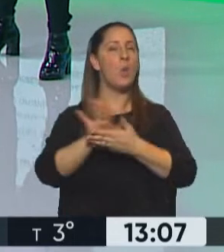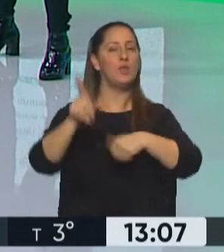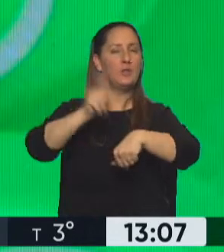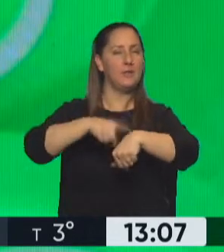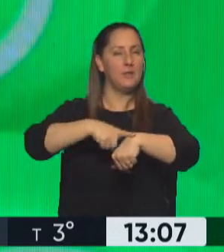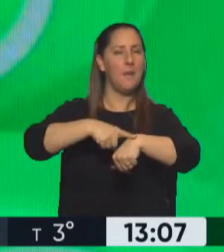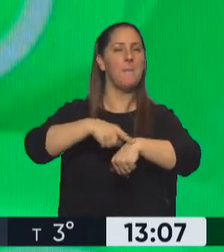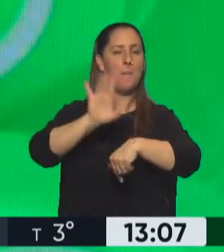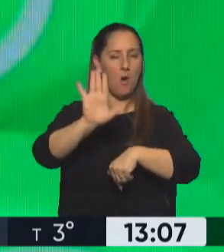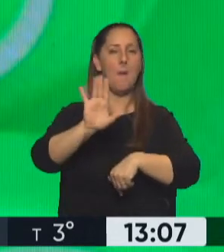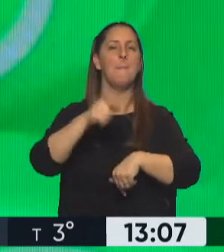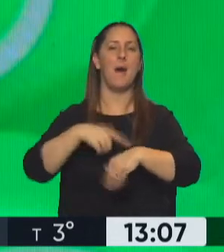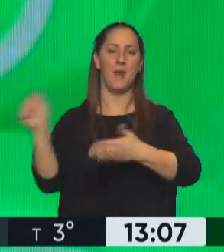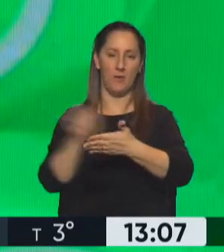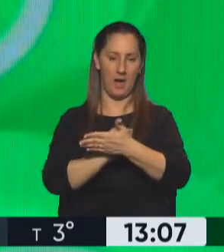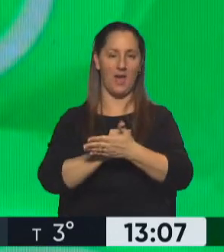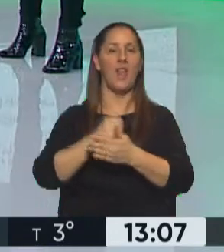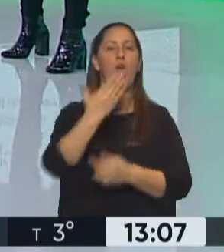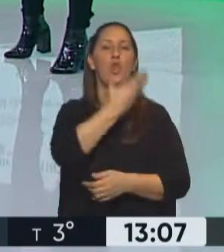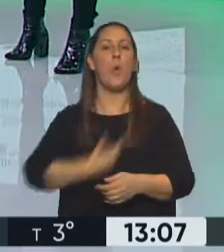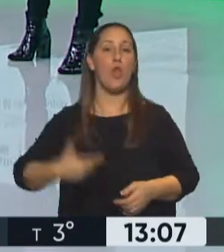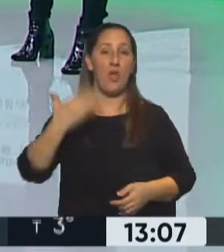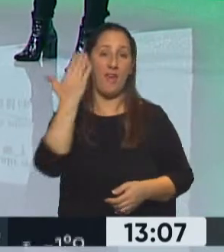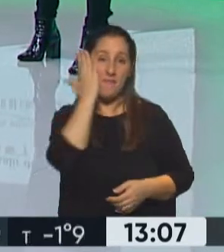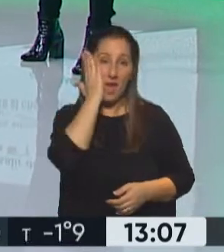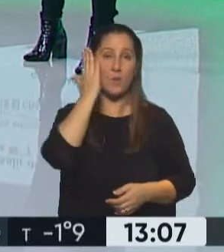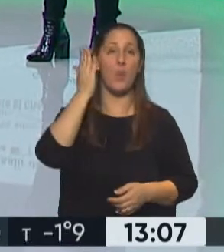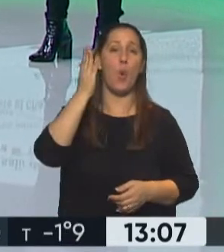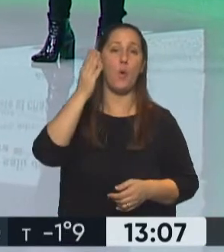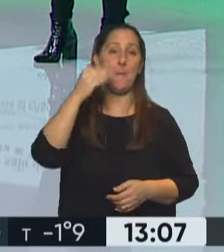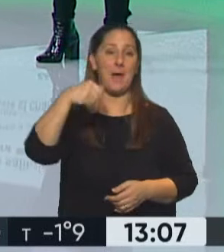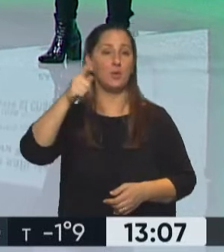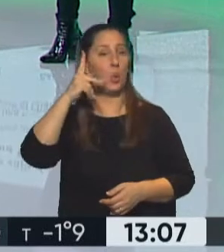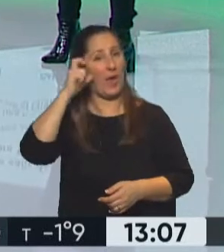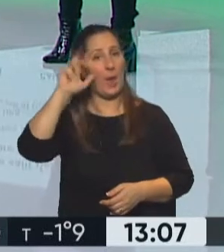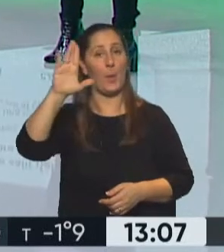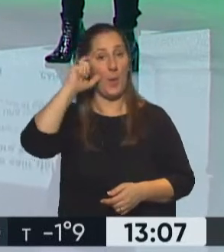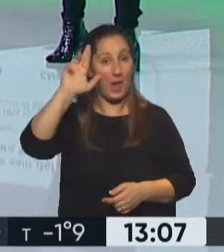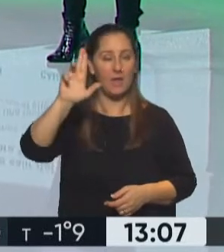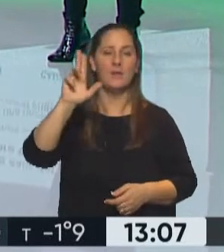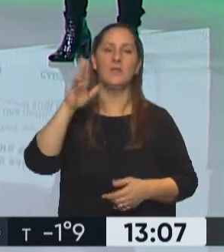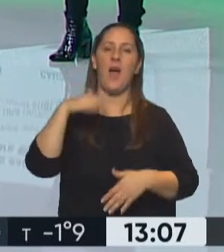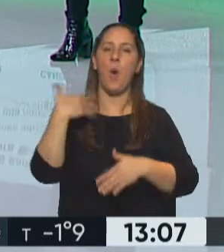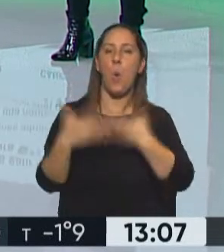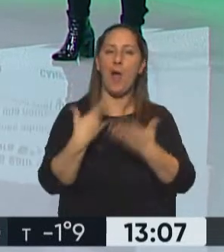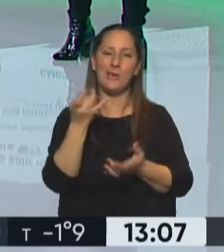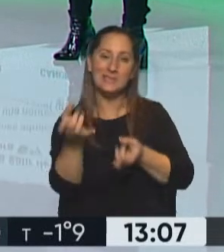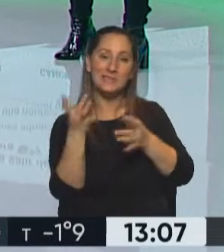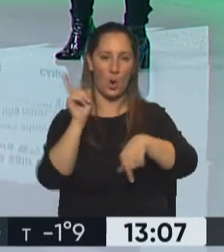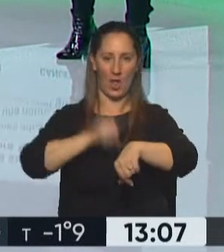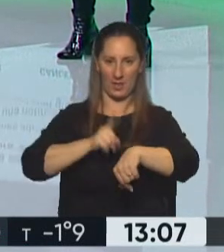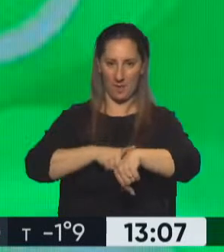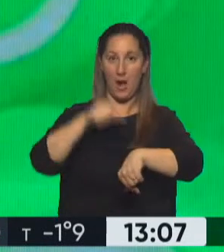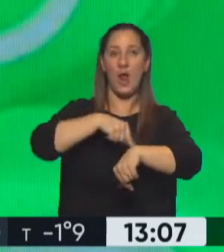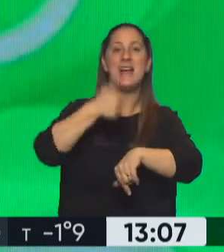borrar. Mark Zuckerberg está jugando con mi memoria y con la de ustedes también. Porque a partir de ahora tenemos 60 horas para